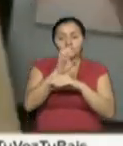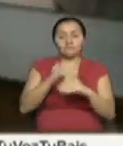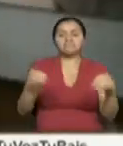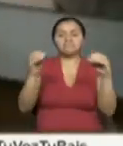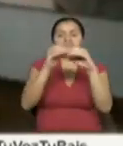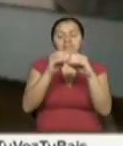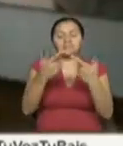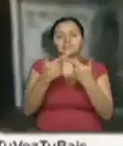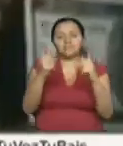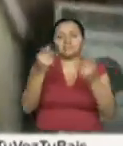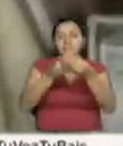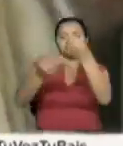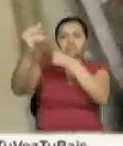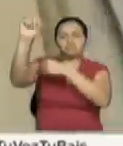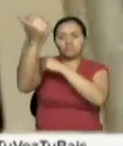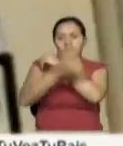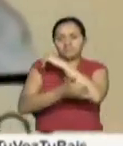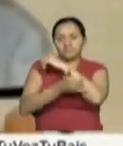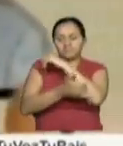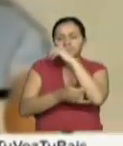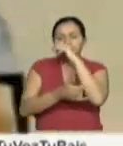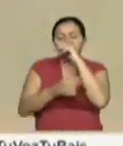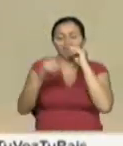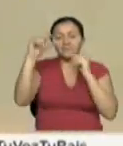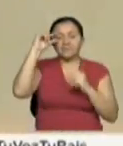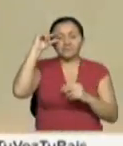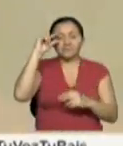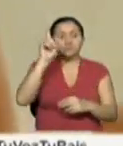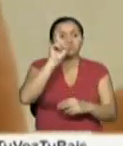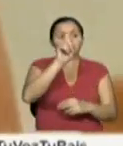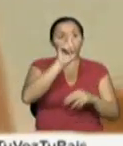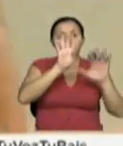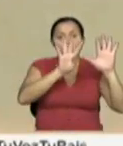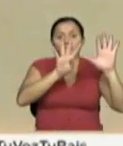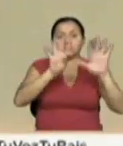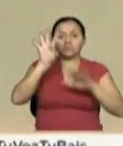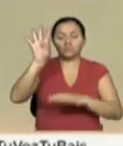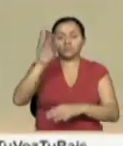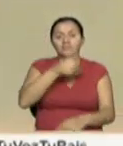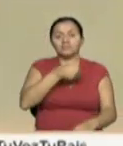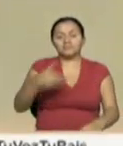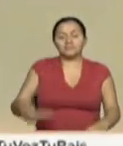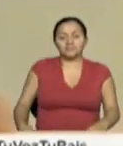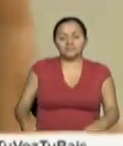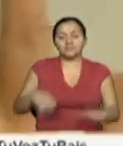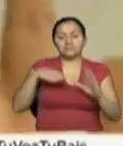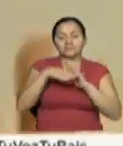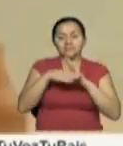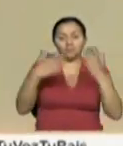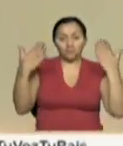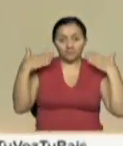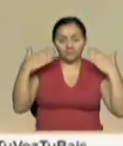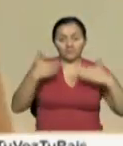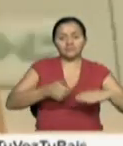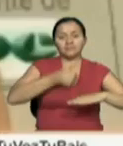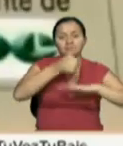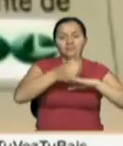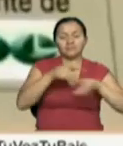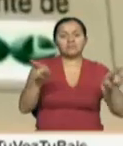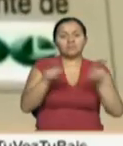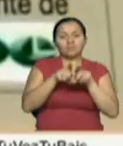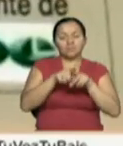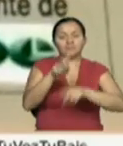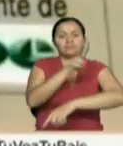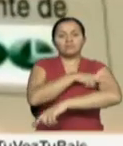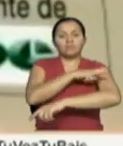libre transferencia al exterior. Guillermo Lasso, quien en 1994 ejercía la presidencia ejecutiva del Banco de Guayaquil y a la vez era vocal